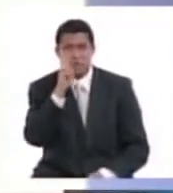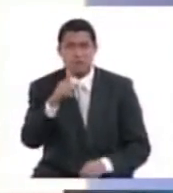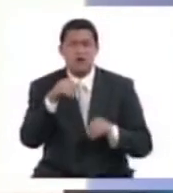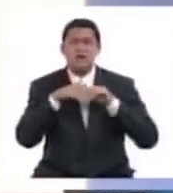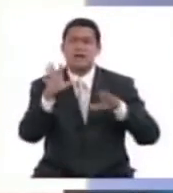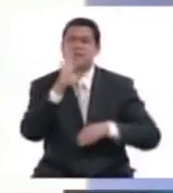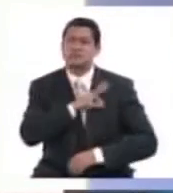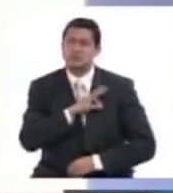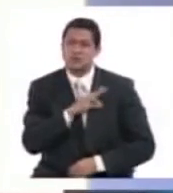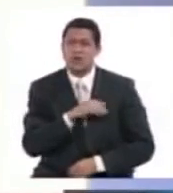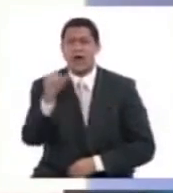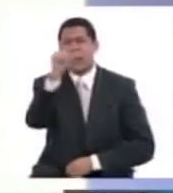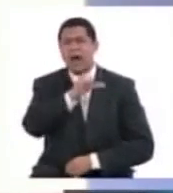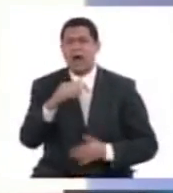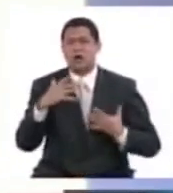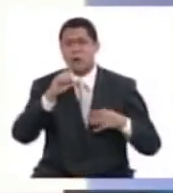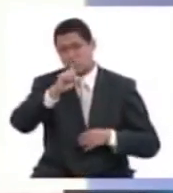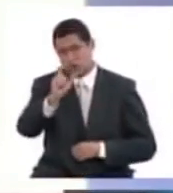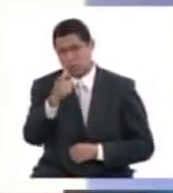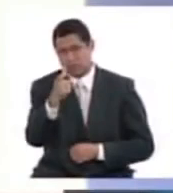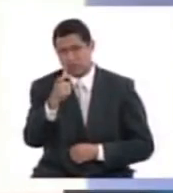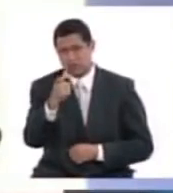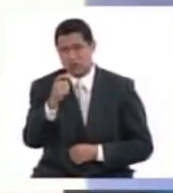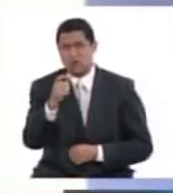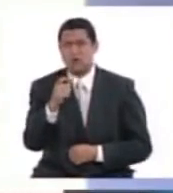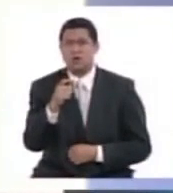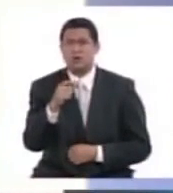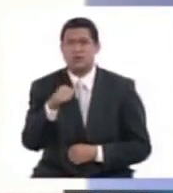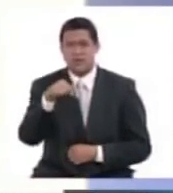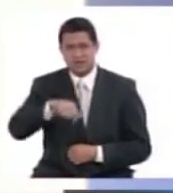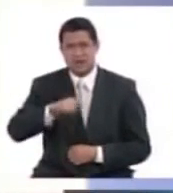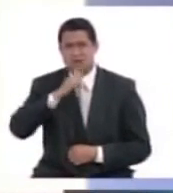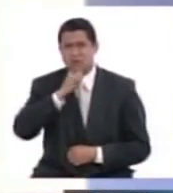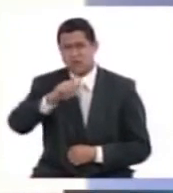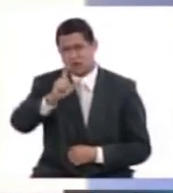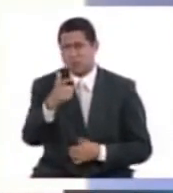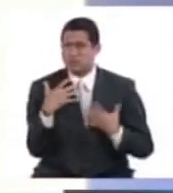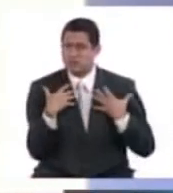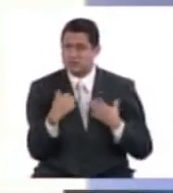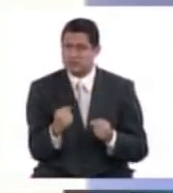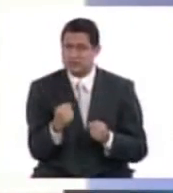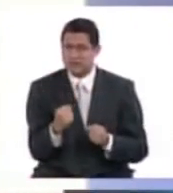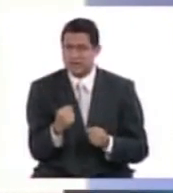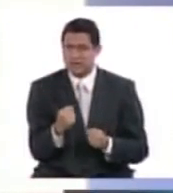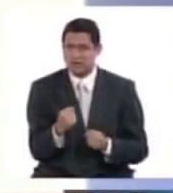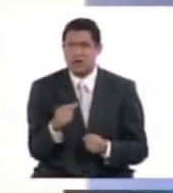redes sociales como @Globovisión, y la cuenta de acá de Noticias Globovisión Salud es